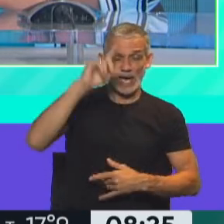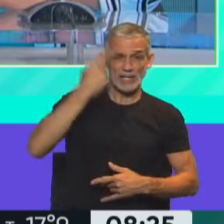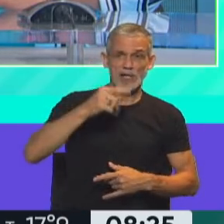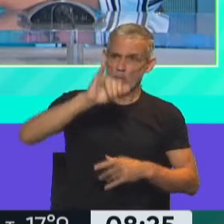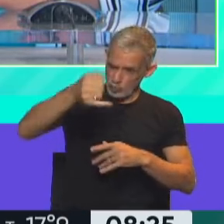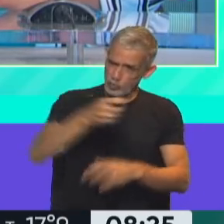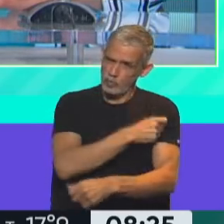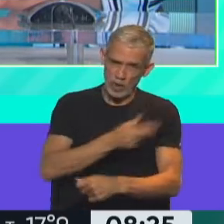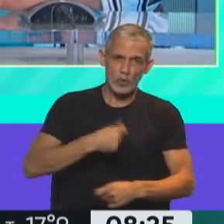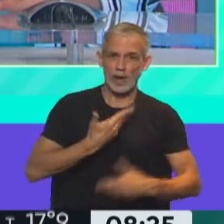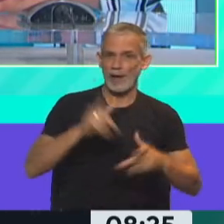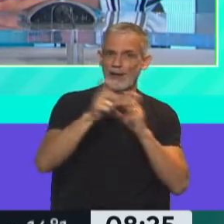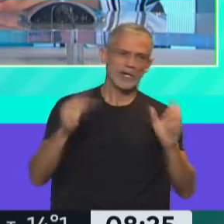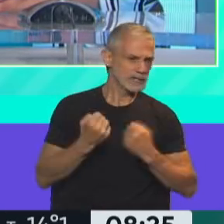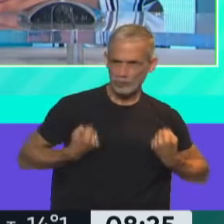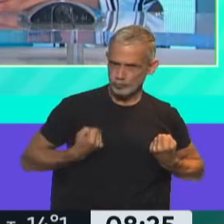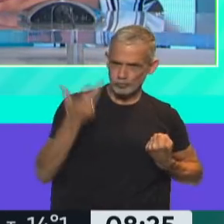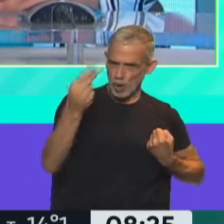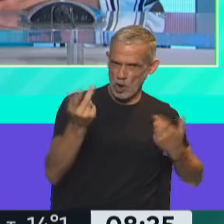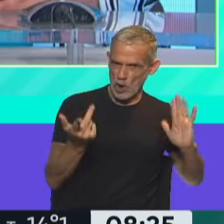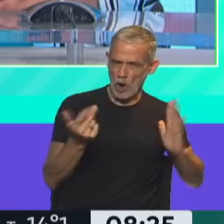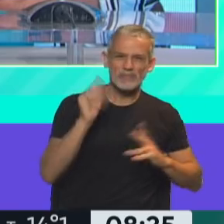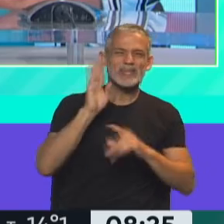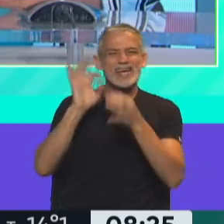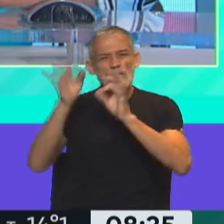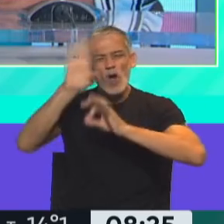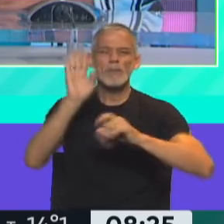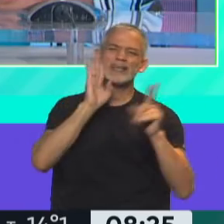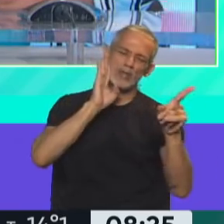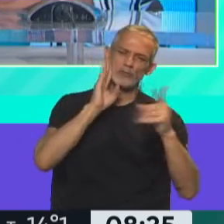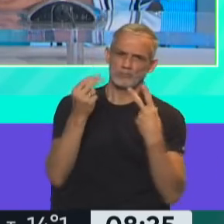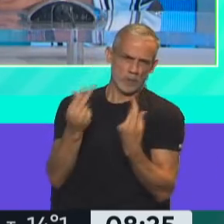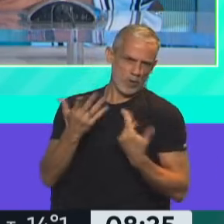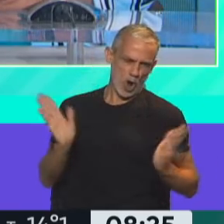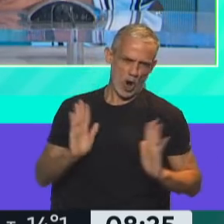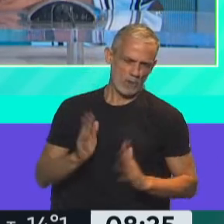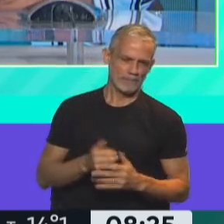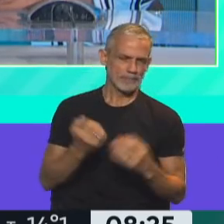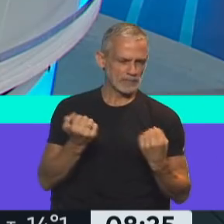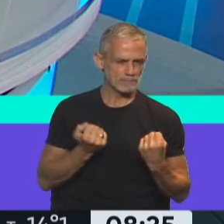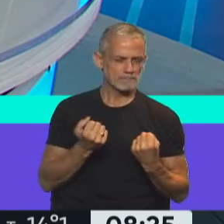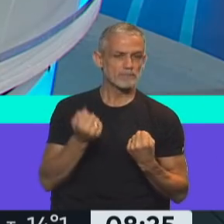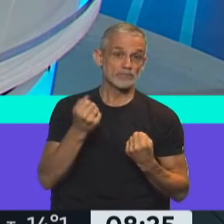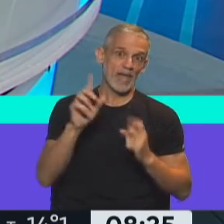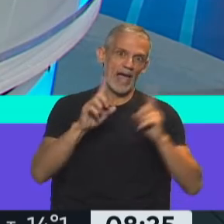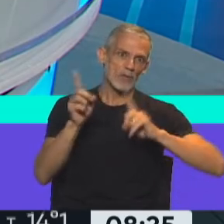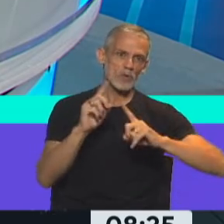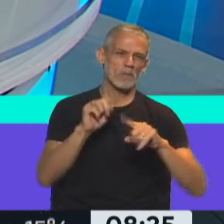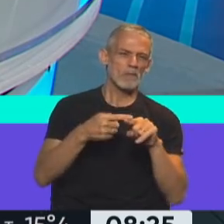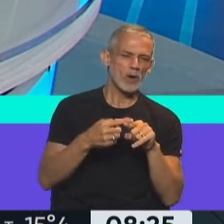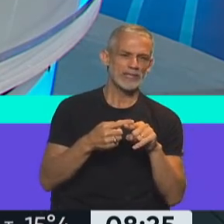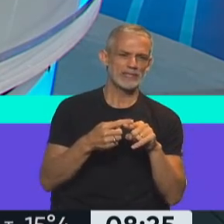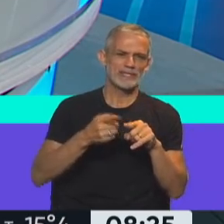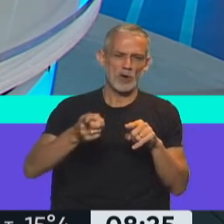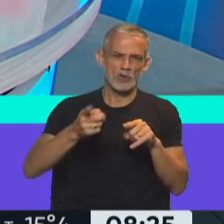resistencia muy fuerte, sobre todo en muchos países europeos y en Estados Unidos, ¿no? Bueno, veíamos en los últimos días, ¿no?, algunos dirigentes políticos